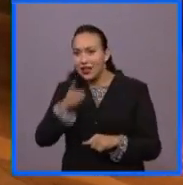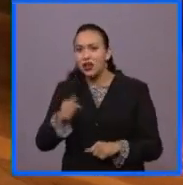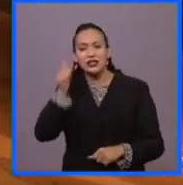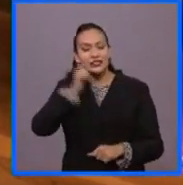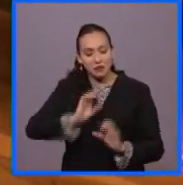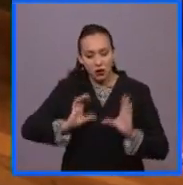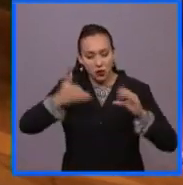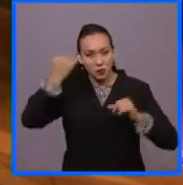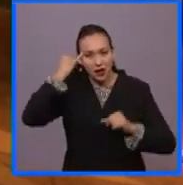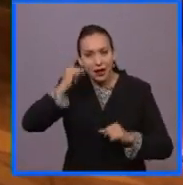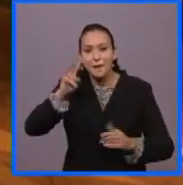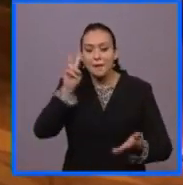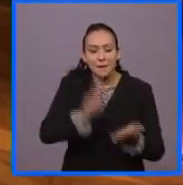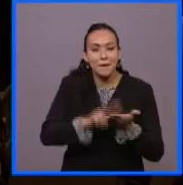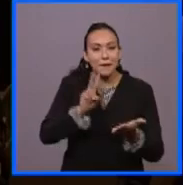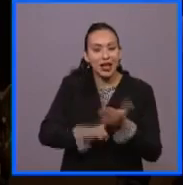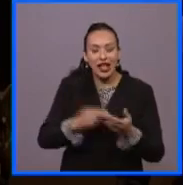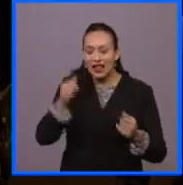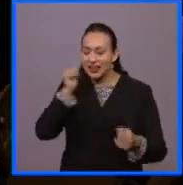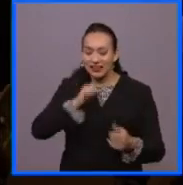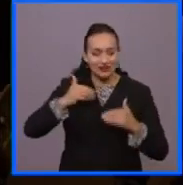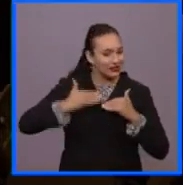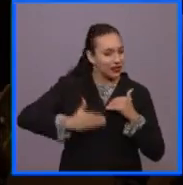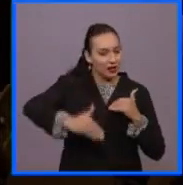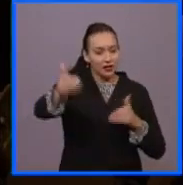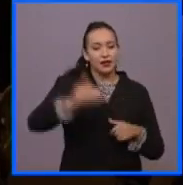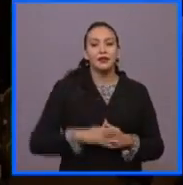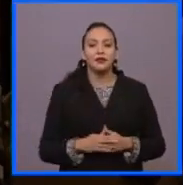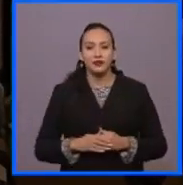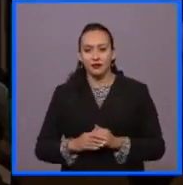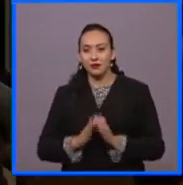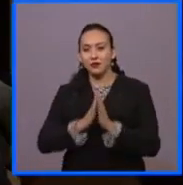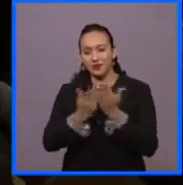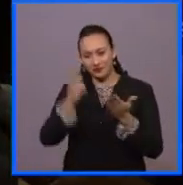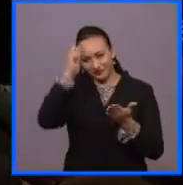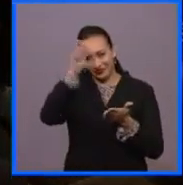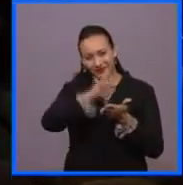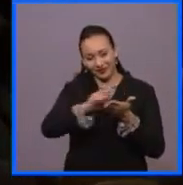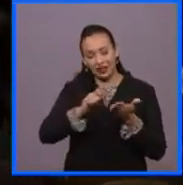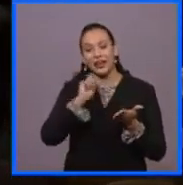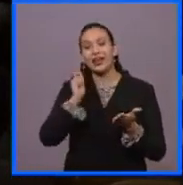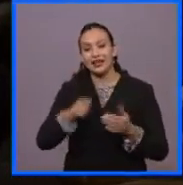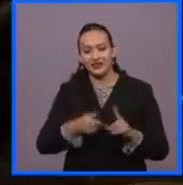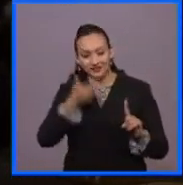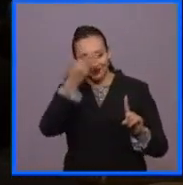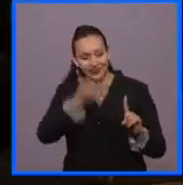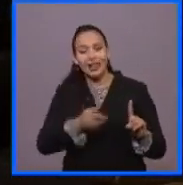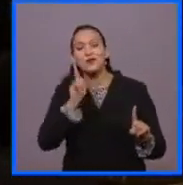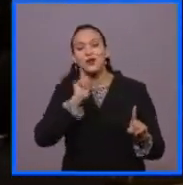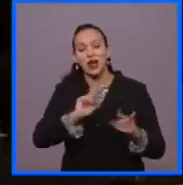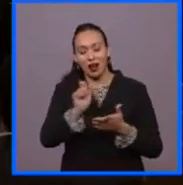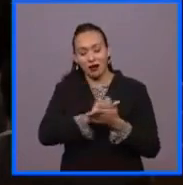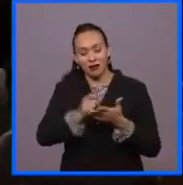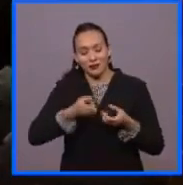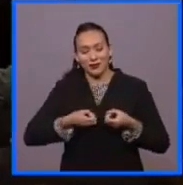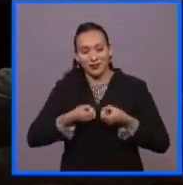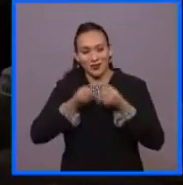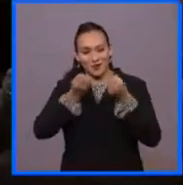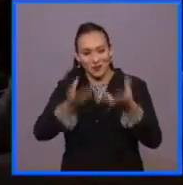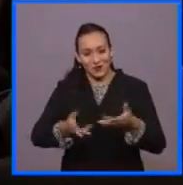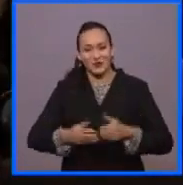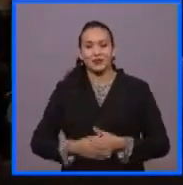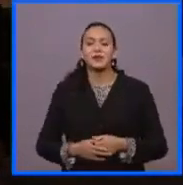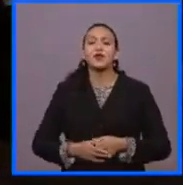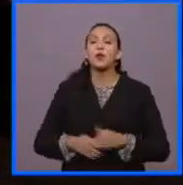como una condición de presente y de futuro. La obra de esta artista es considerada la prosa mejor construida. Su capacidad